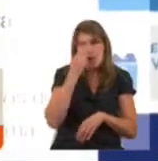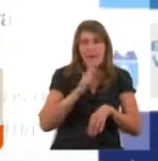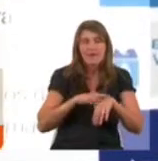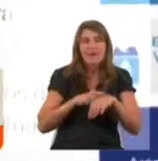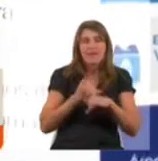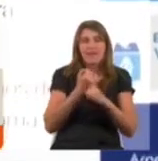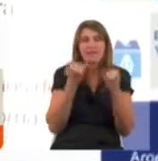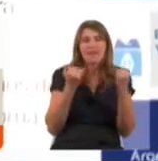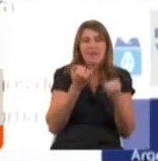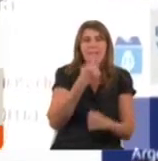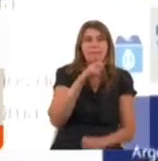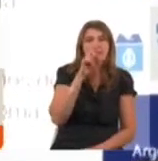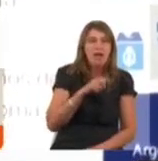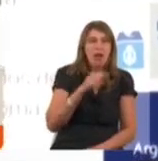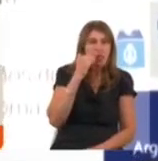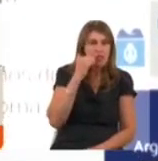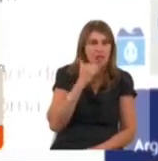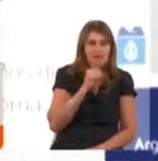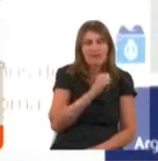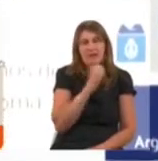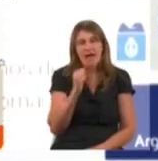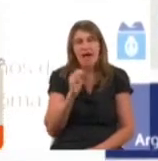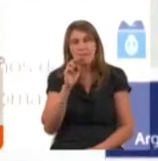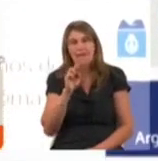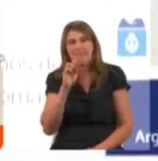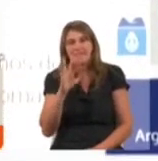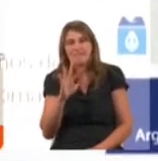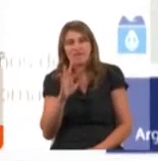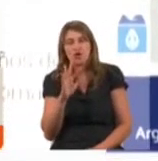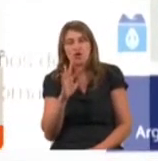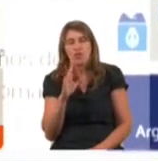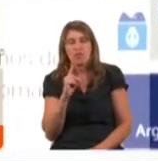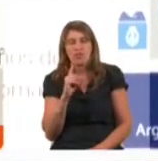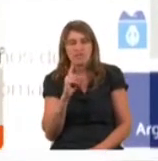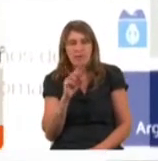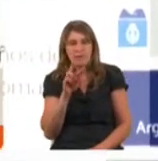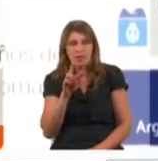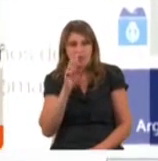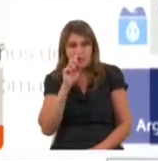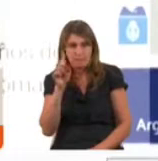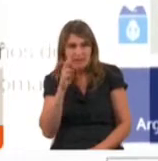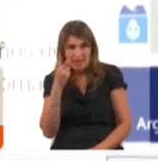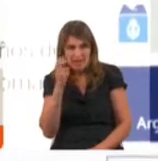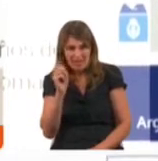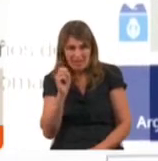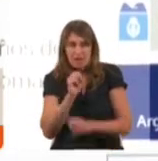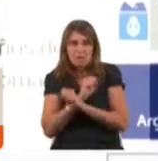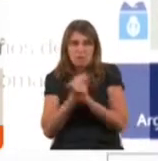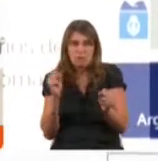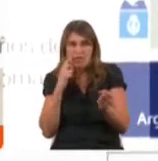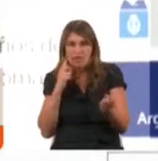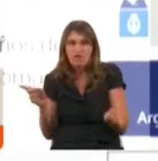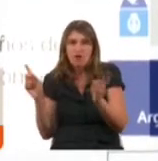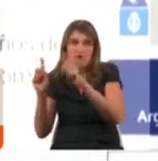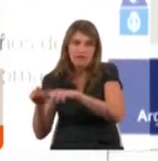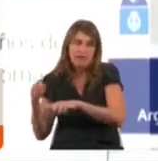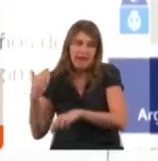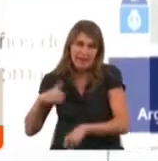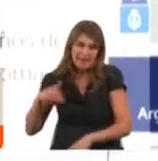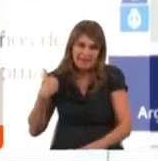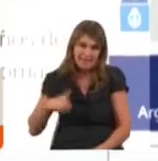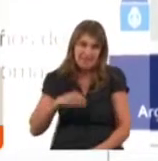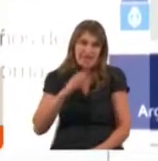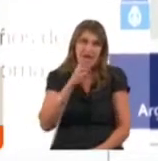de abril y 25 de diciembre de 2020, podrá retornar a la República Argentina por el paso Gualeguaychú Fray